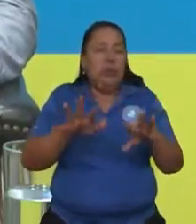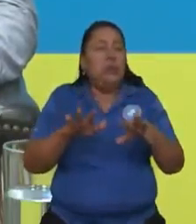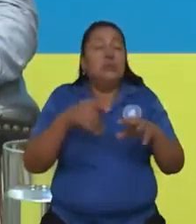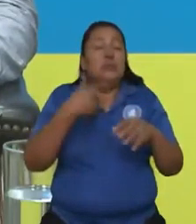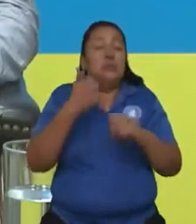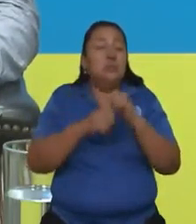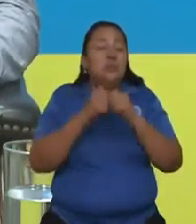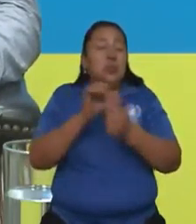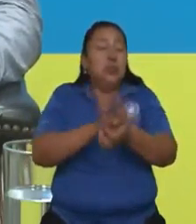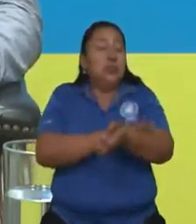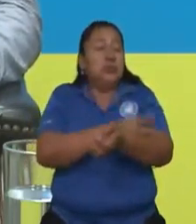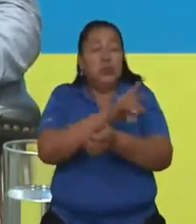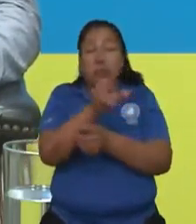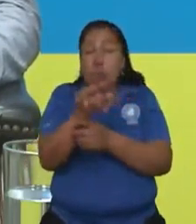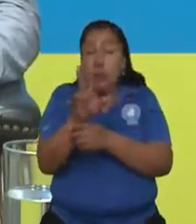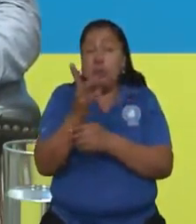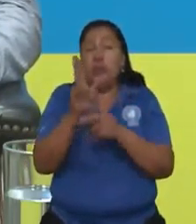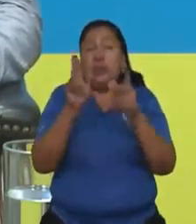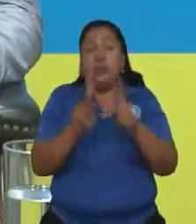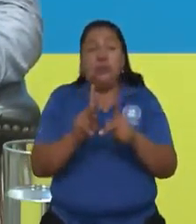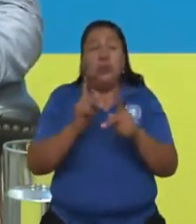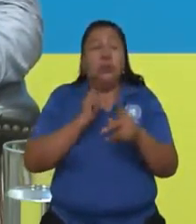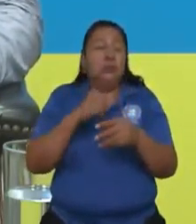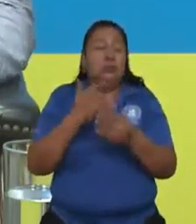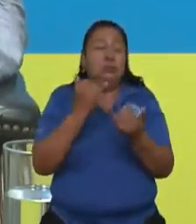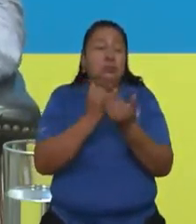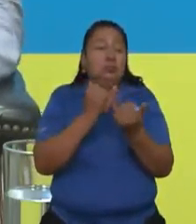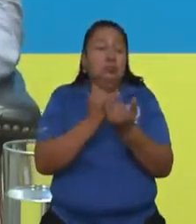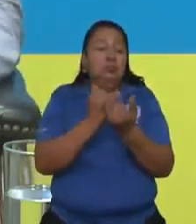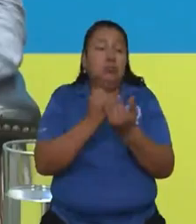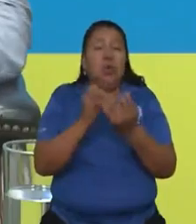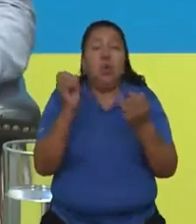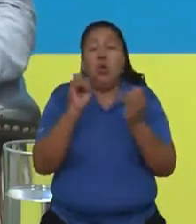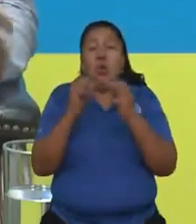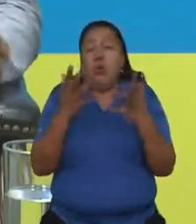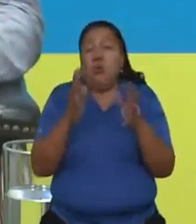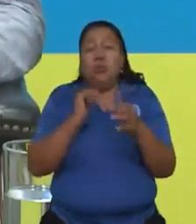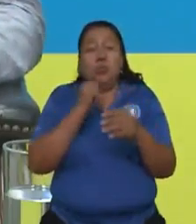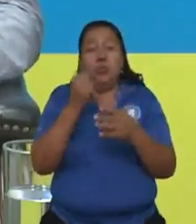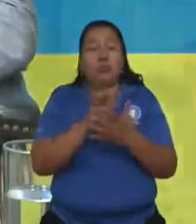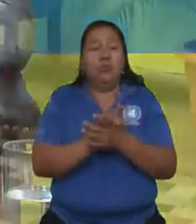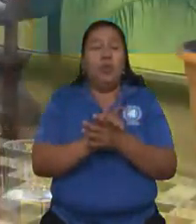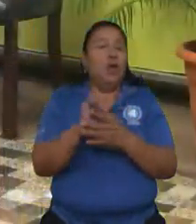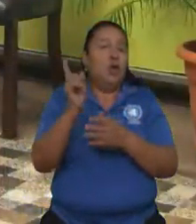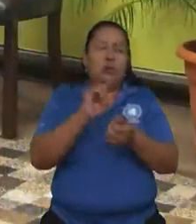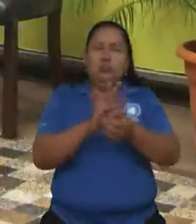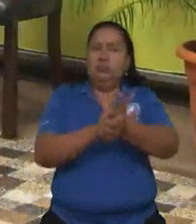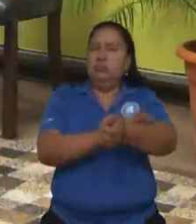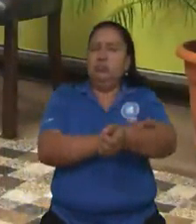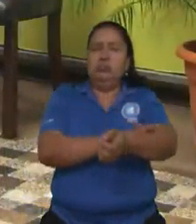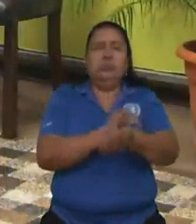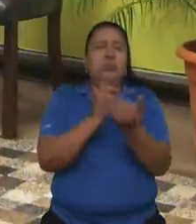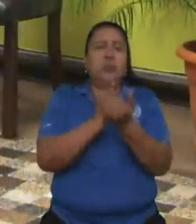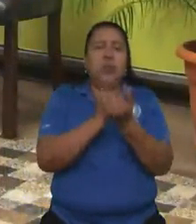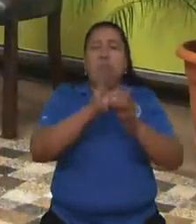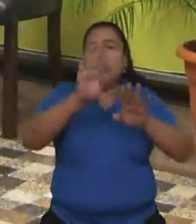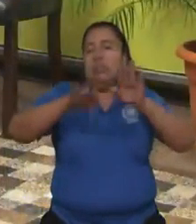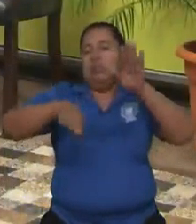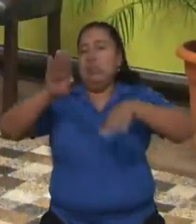de agua del mar, de río, de piscina, porque son muy frecuentes las piscinas también, a una persona que se haya